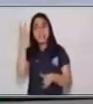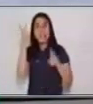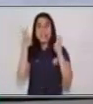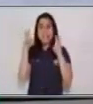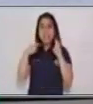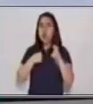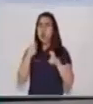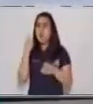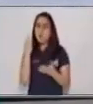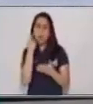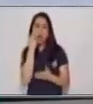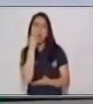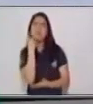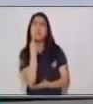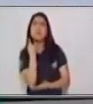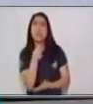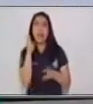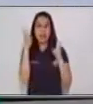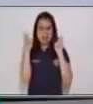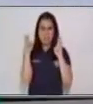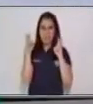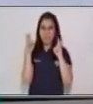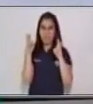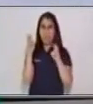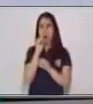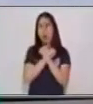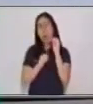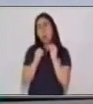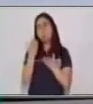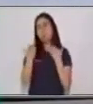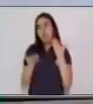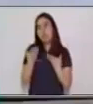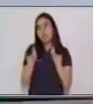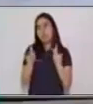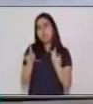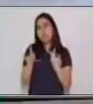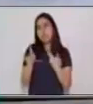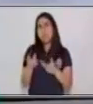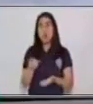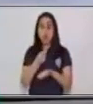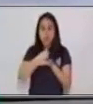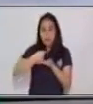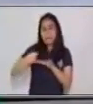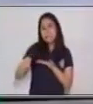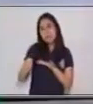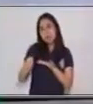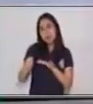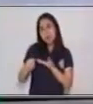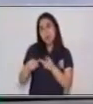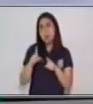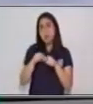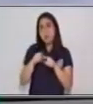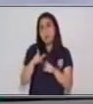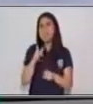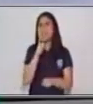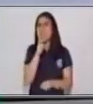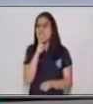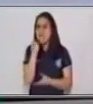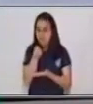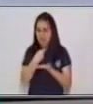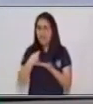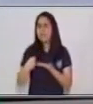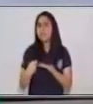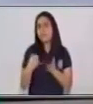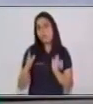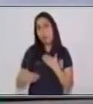nombre. Muy bien, vamos a ver las características de un poema. Aquí tenemos un poema